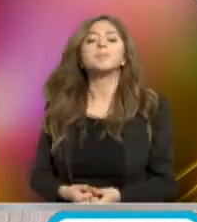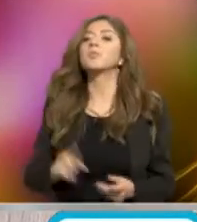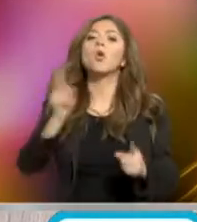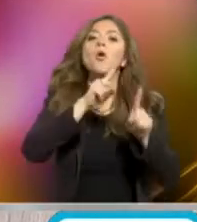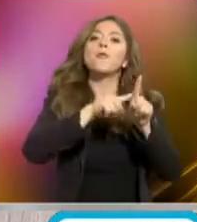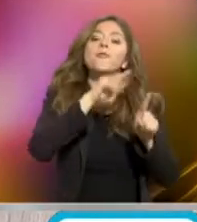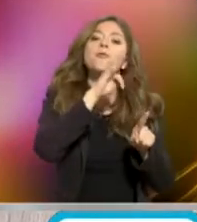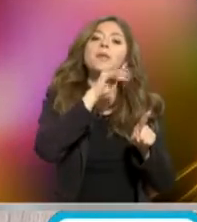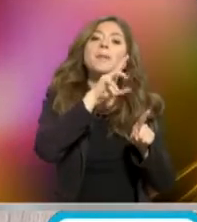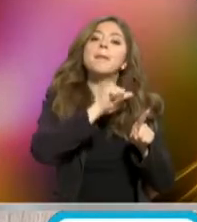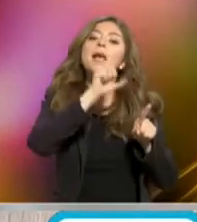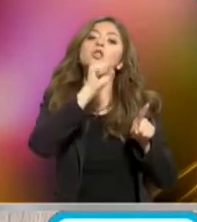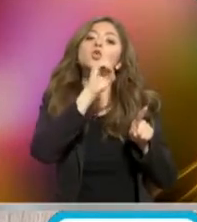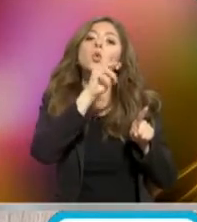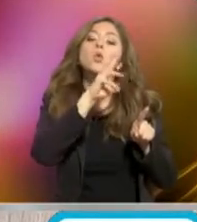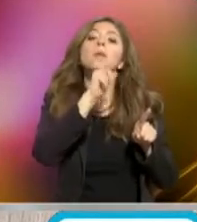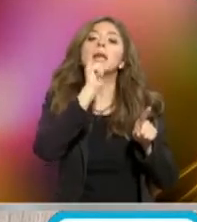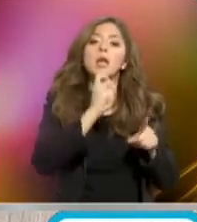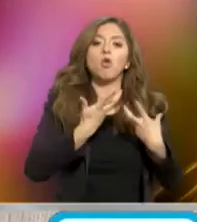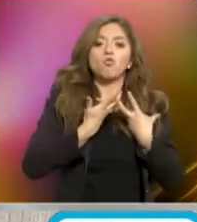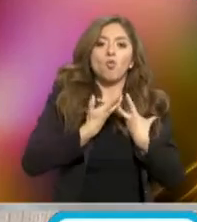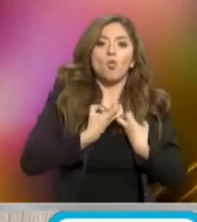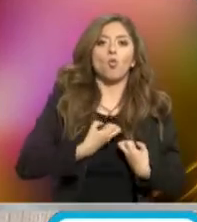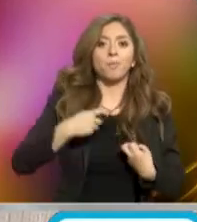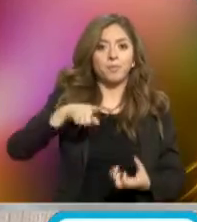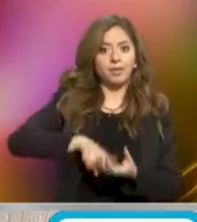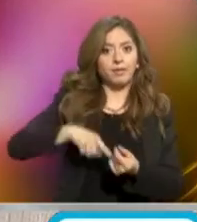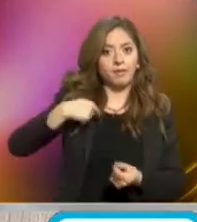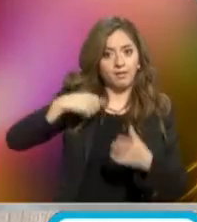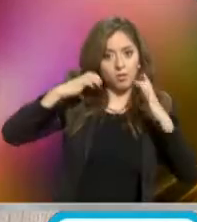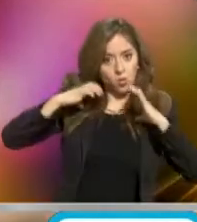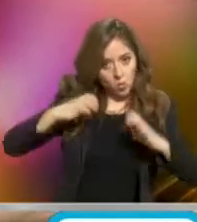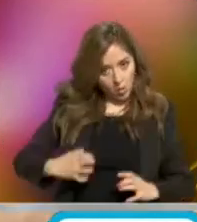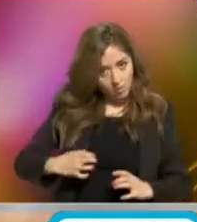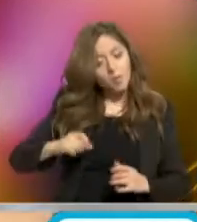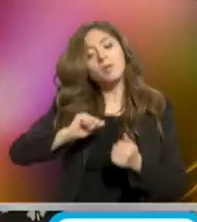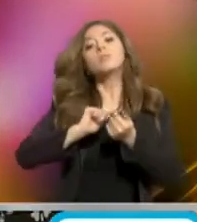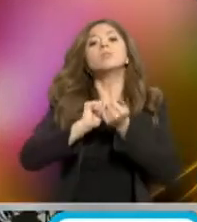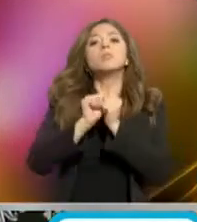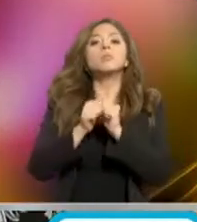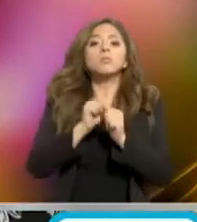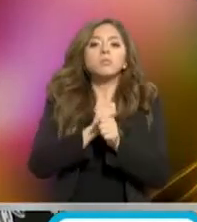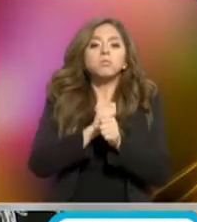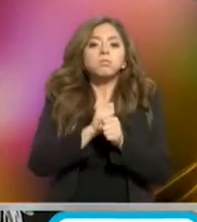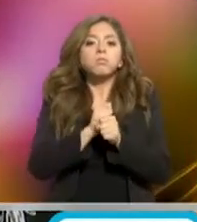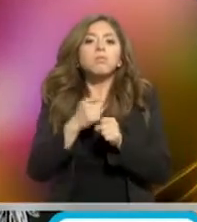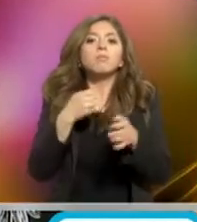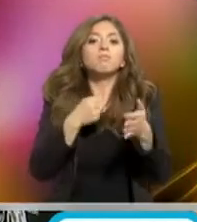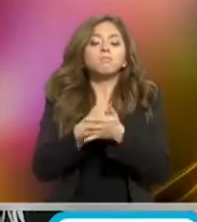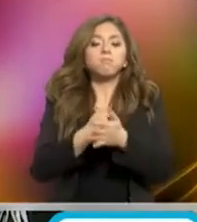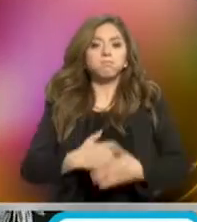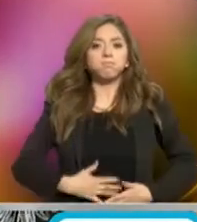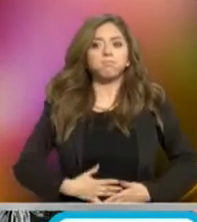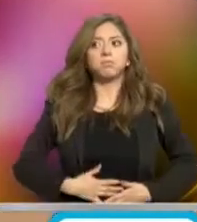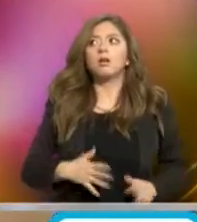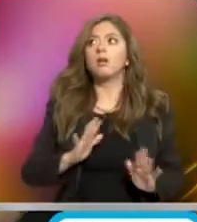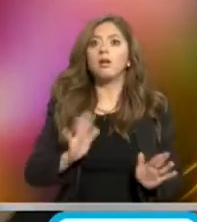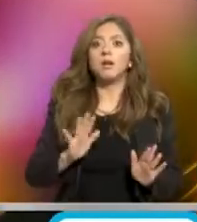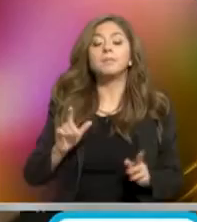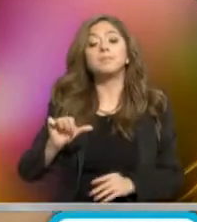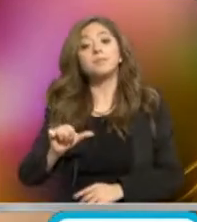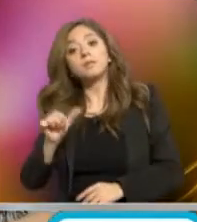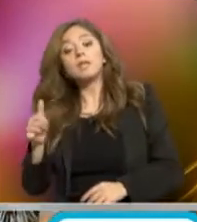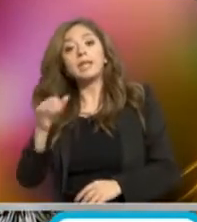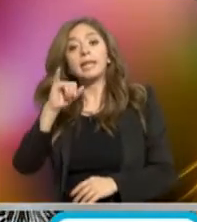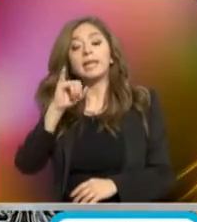fibra soluble es la fibra que se va a absorber dentro de tu cuerpo y se puede inflar un poco, te da causa saciedad en tu cuerpo. Muy bien. Y la